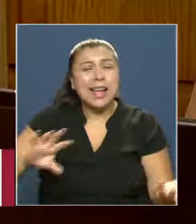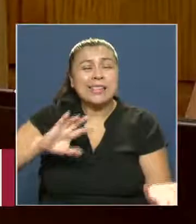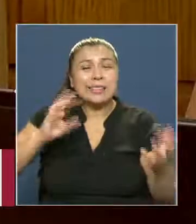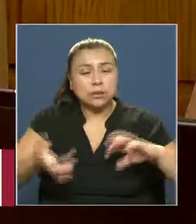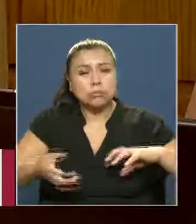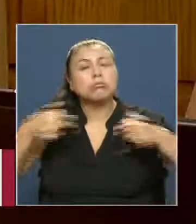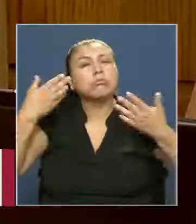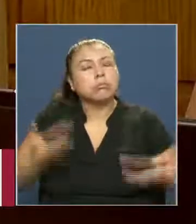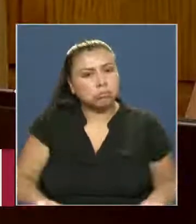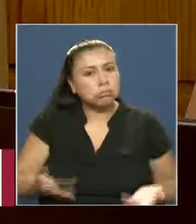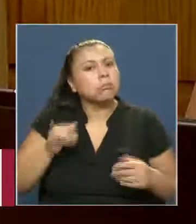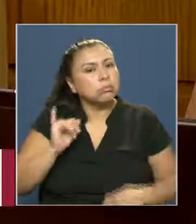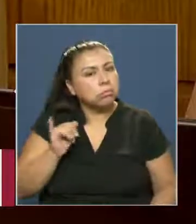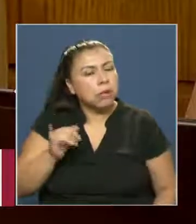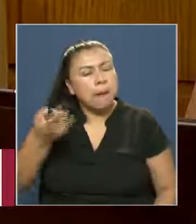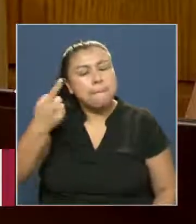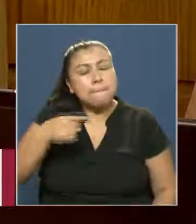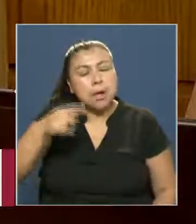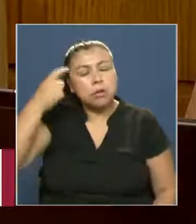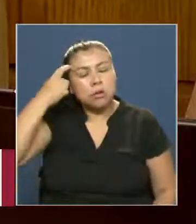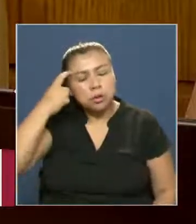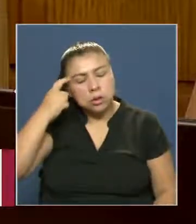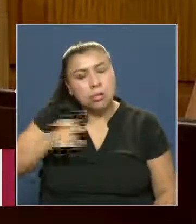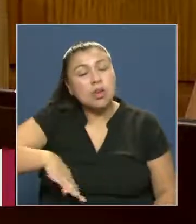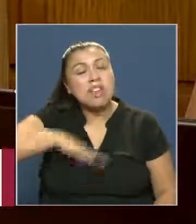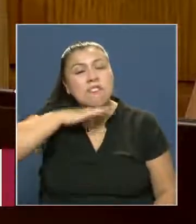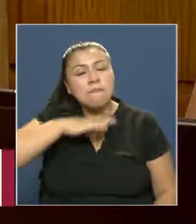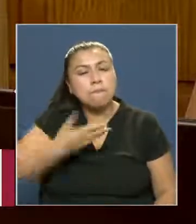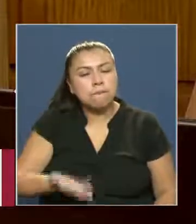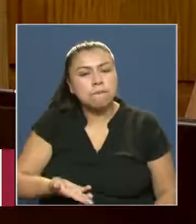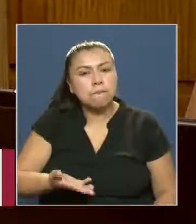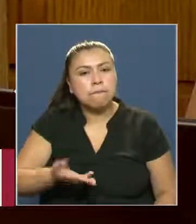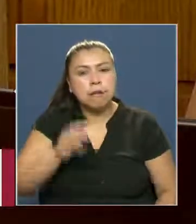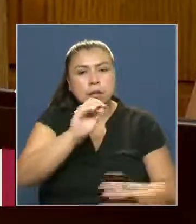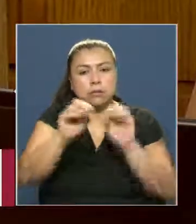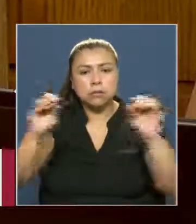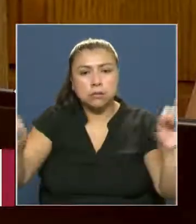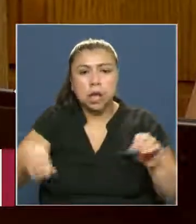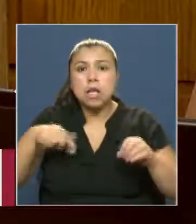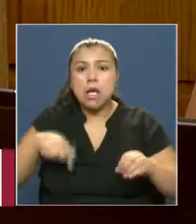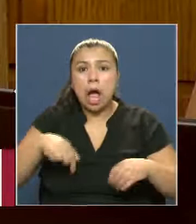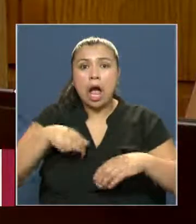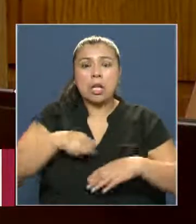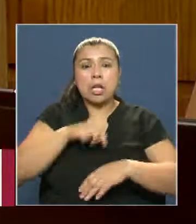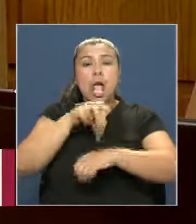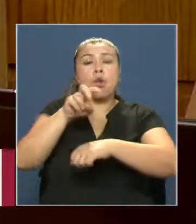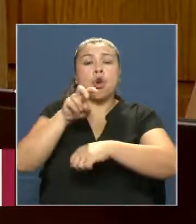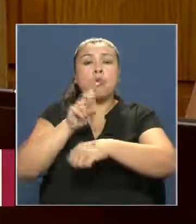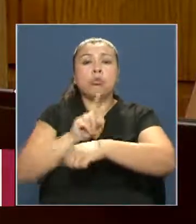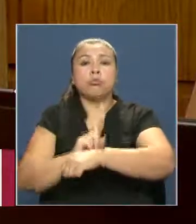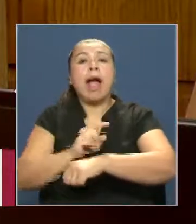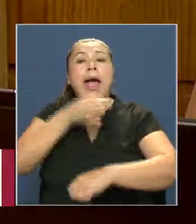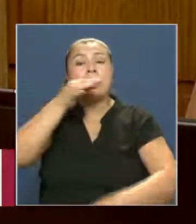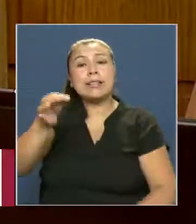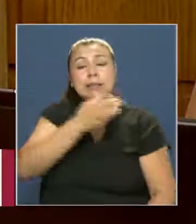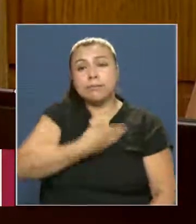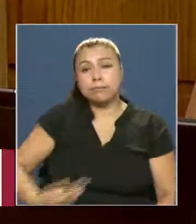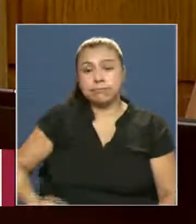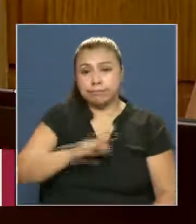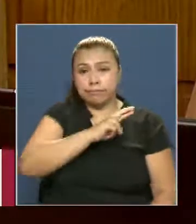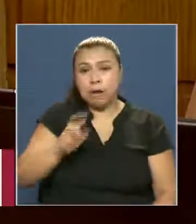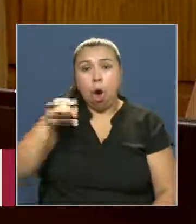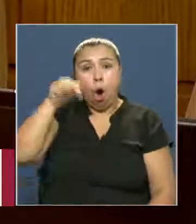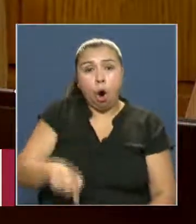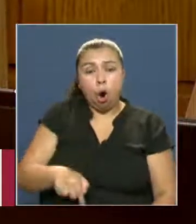determinando, pero aún así creemos que es insuficiente. Y le hacemos un llamado y aprovecho esta testera para decirle al Presidente de la República que hoy